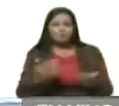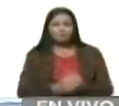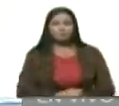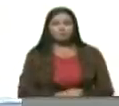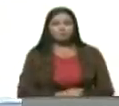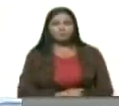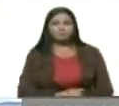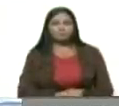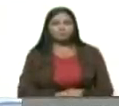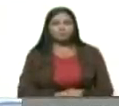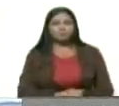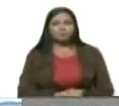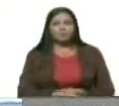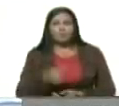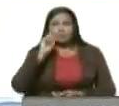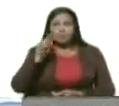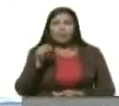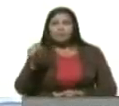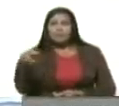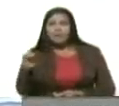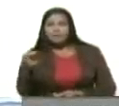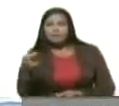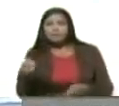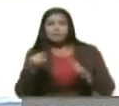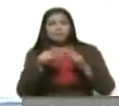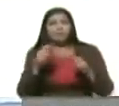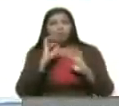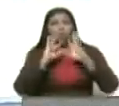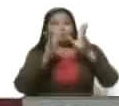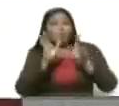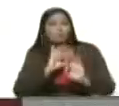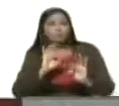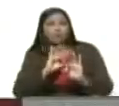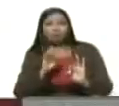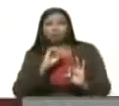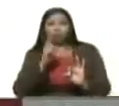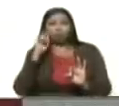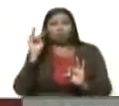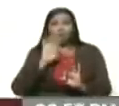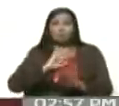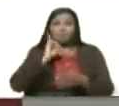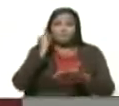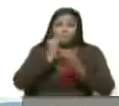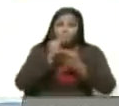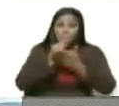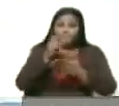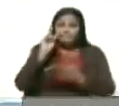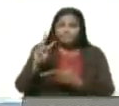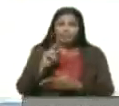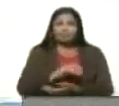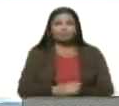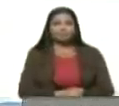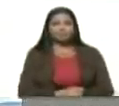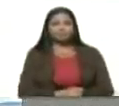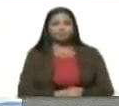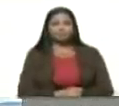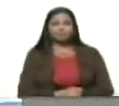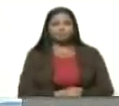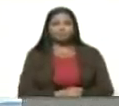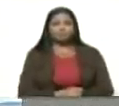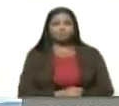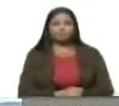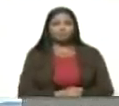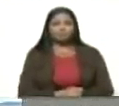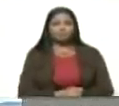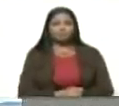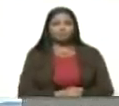Allá estaba, en Táchira. No fue que me lo contaron, yo lo vi. Yo lo vi allá.